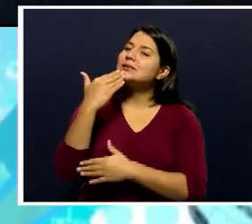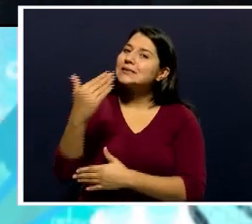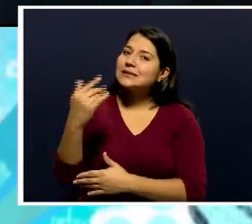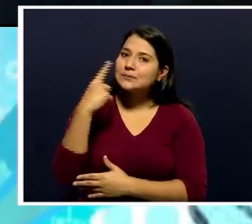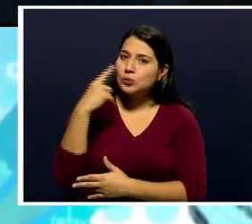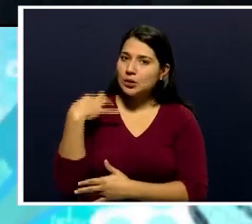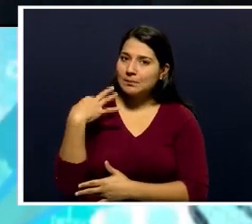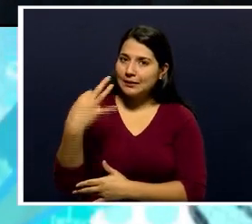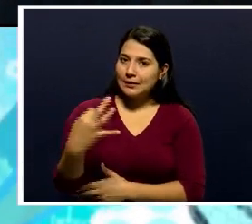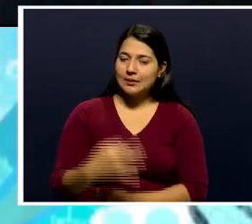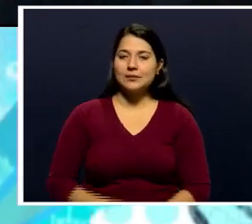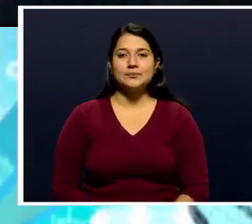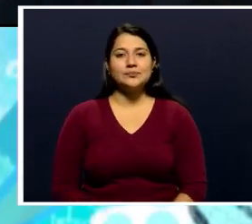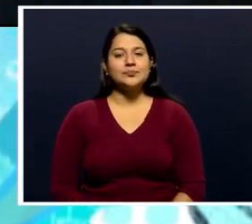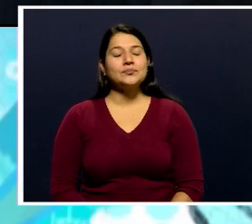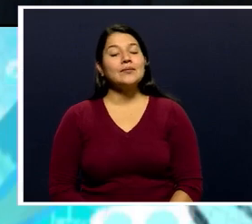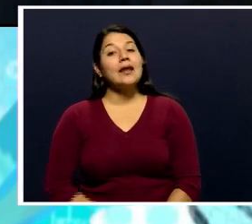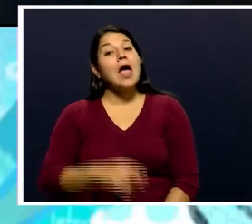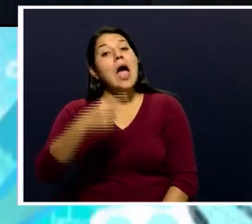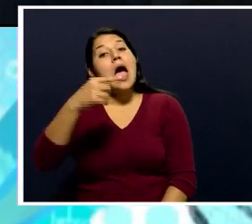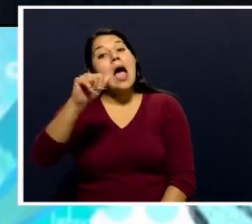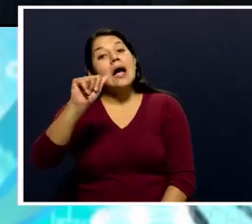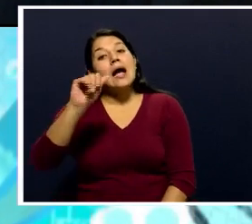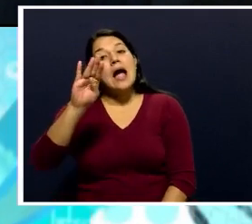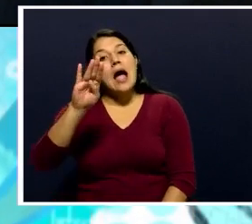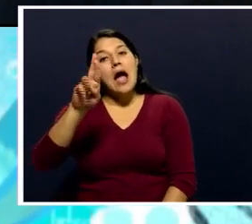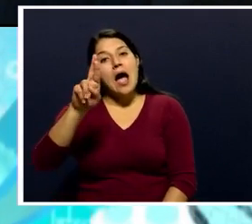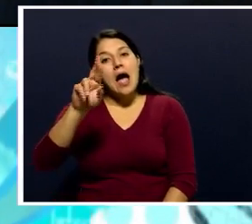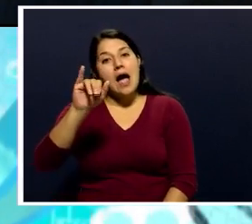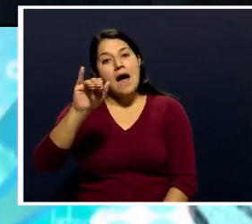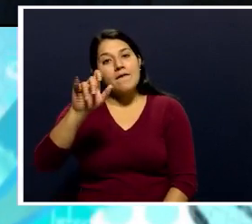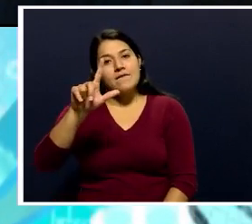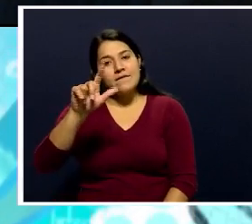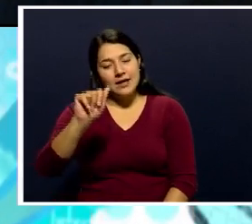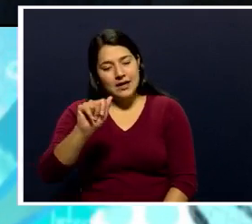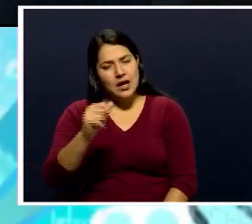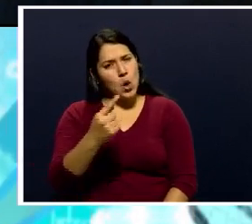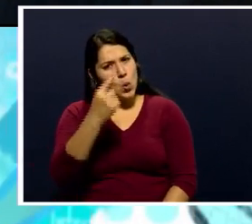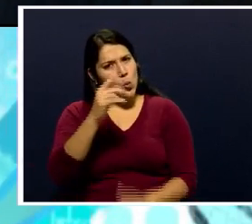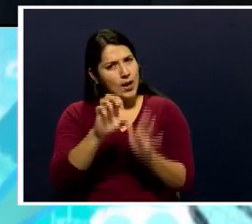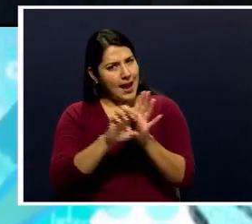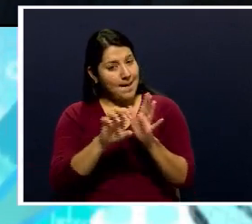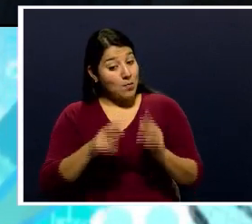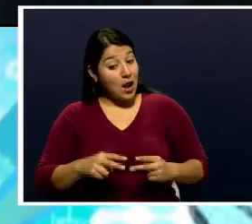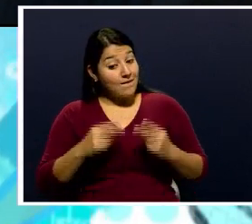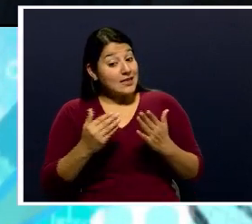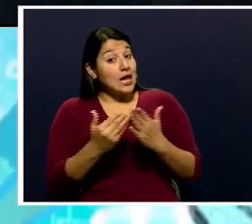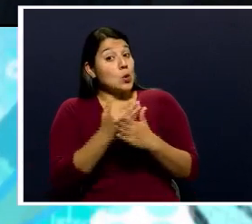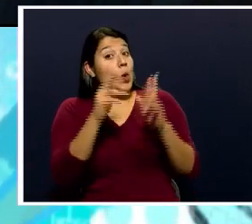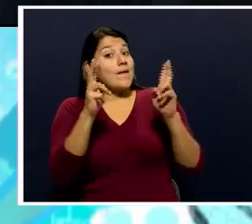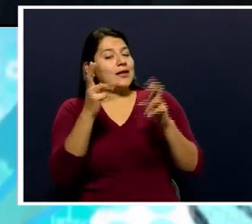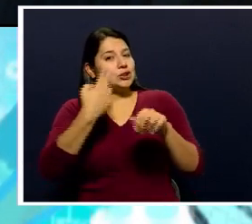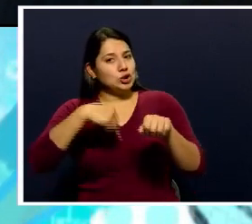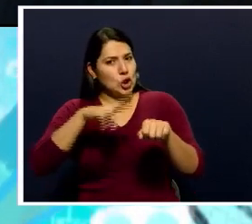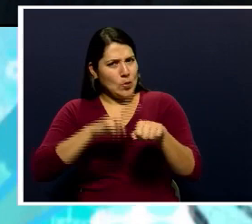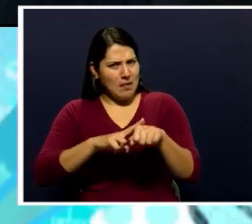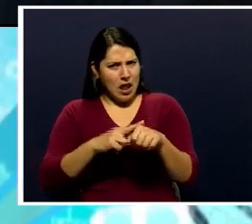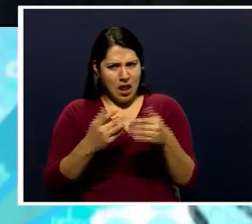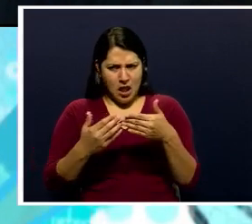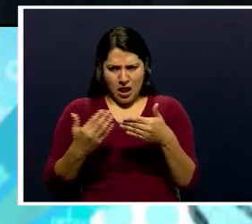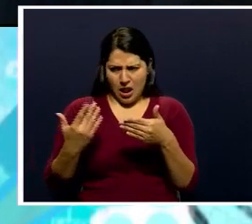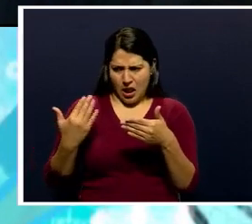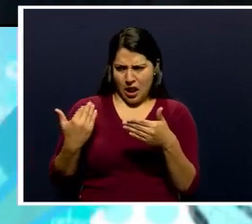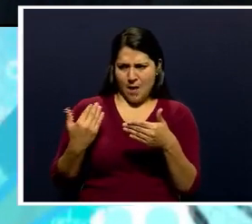invitación. Gabriela, un ejemplo del nuevo normal es que hace unos pocos semanas, unos